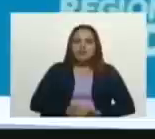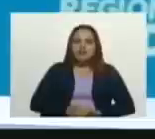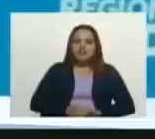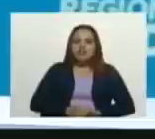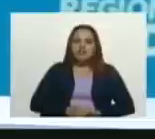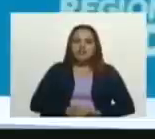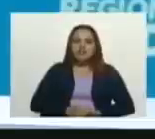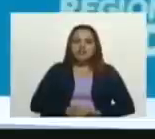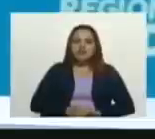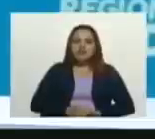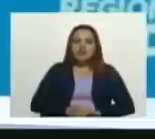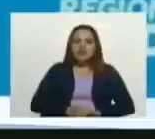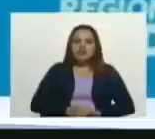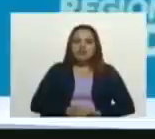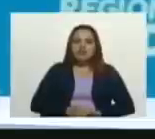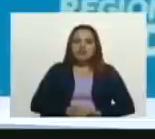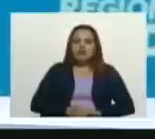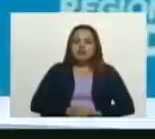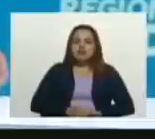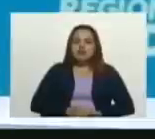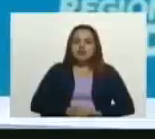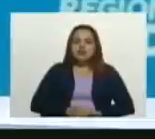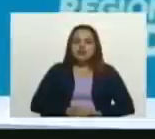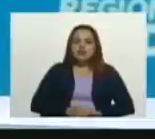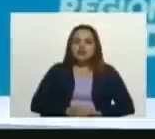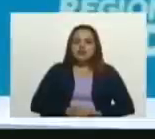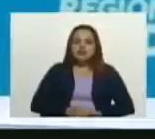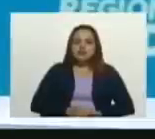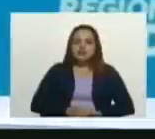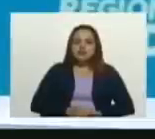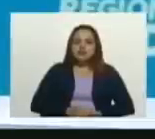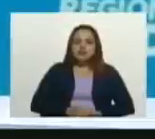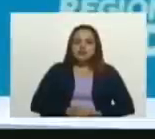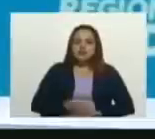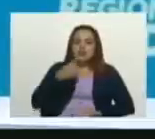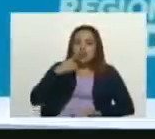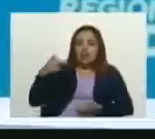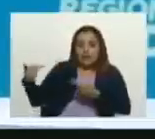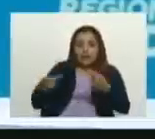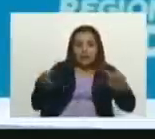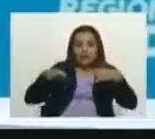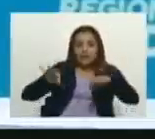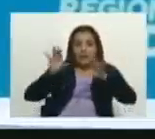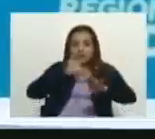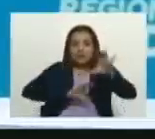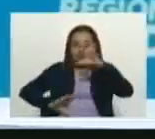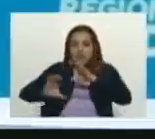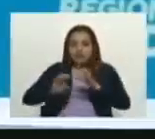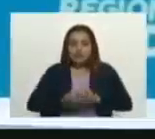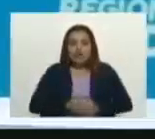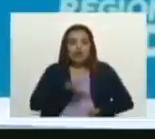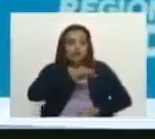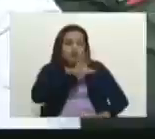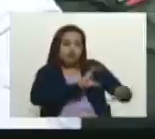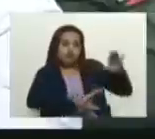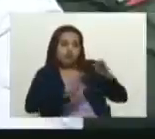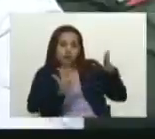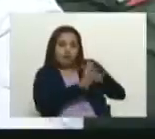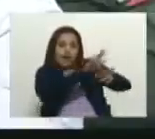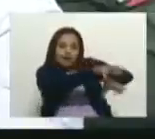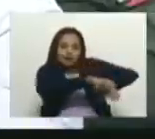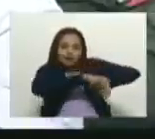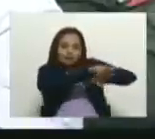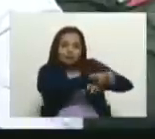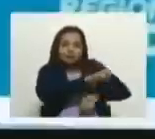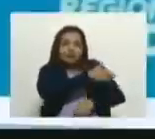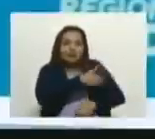¿Cómo es que le dices tú a nuestro invitado especial, a Miguel Leonardo, el científico? El científico de la agricultura, presidente. ¿Qué